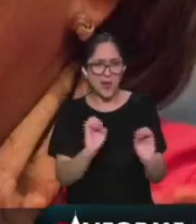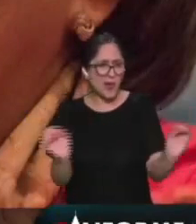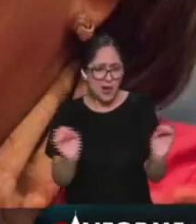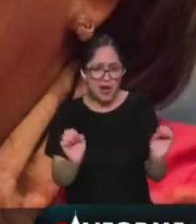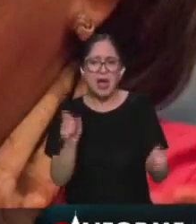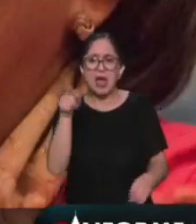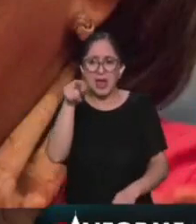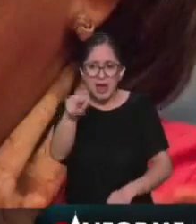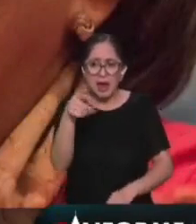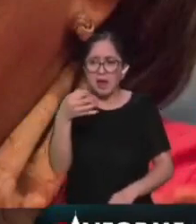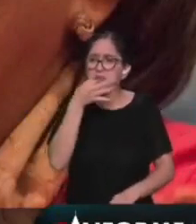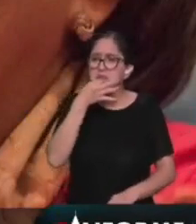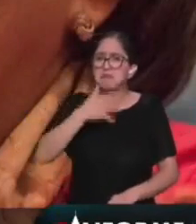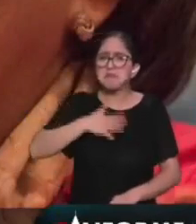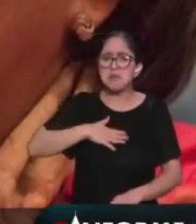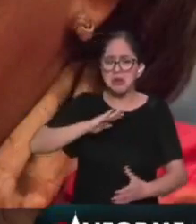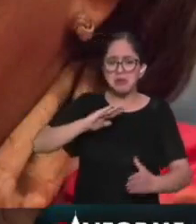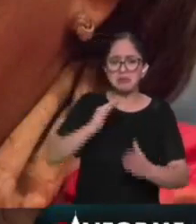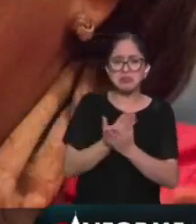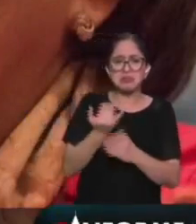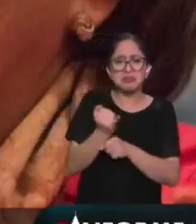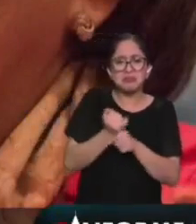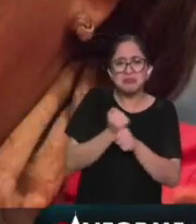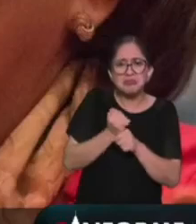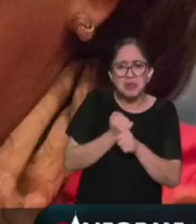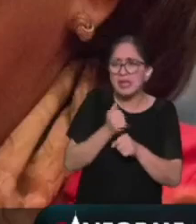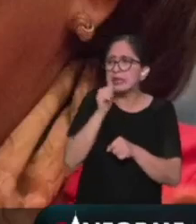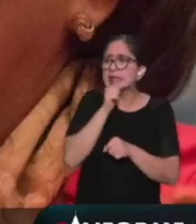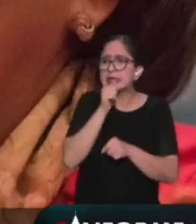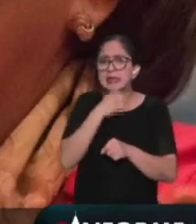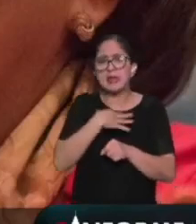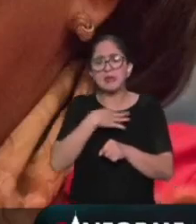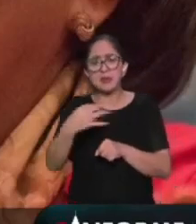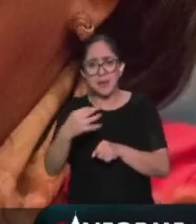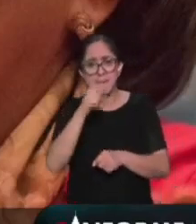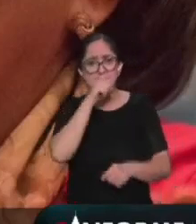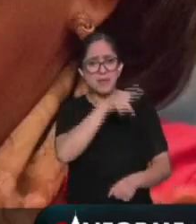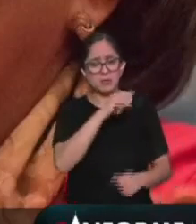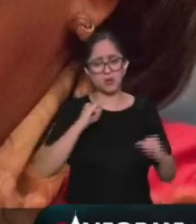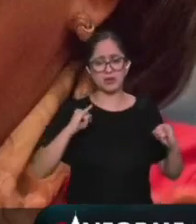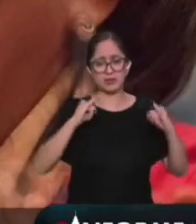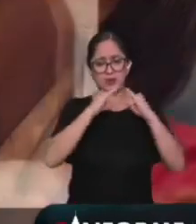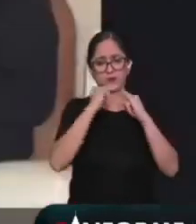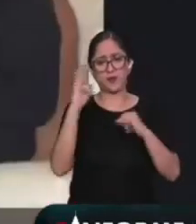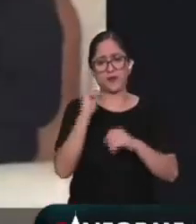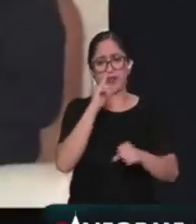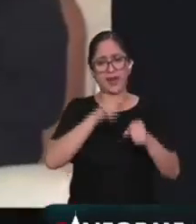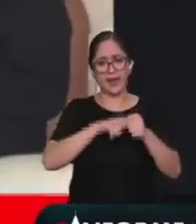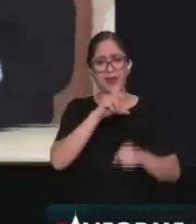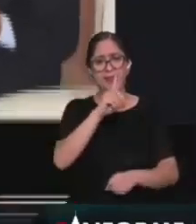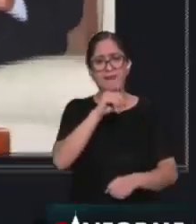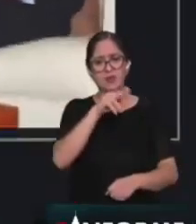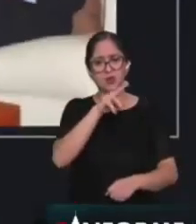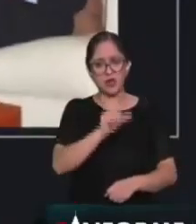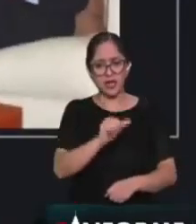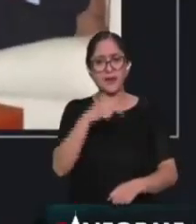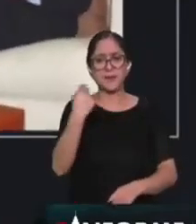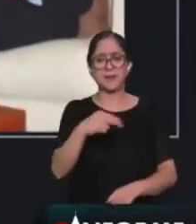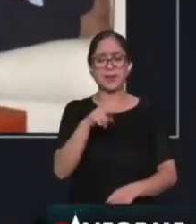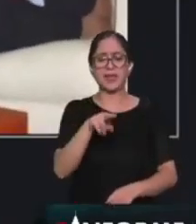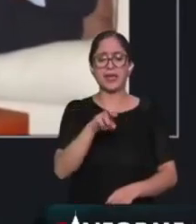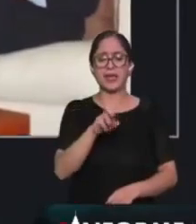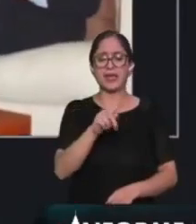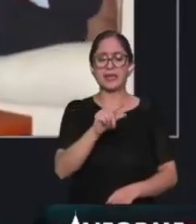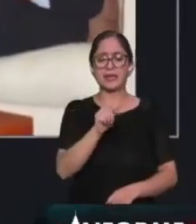ella no ha sido notificada ni llamada a comparecer. Al mismo tiempo, acusó al titular del Instituto Federal de la Defensoría Pública, Netzaí